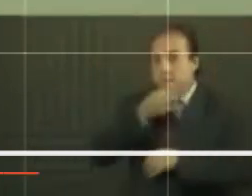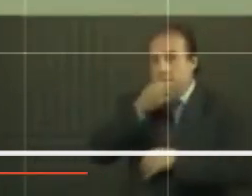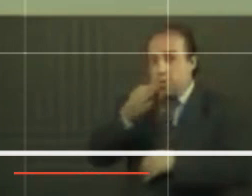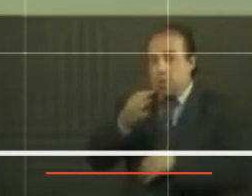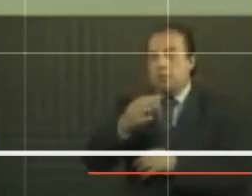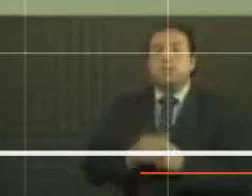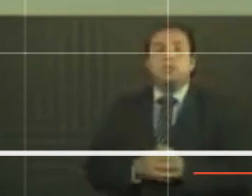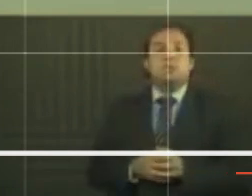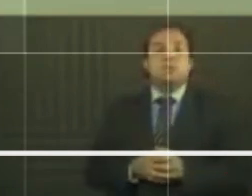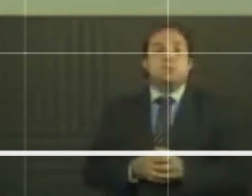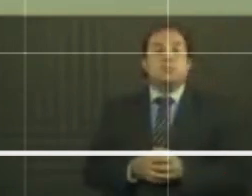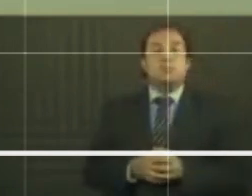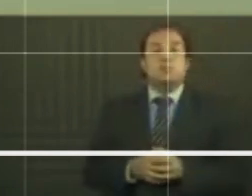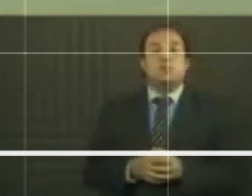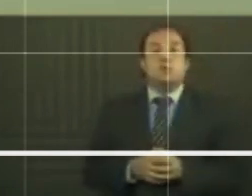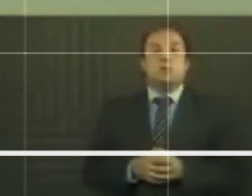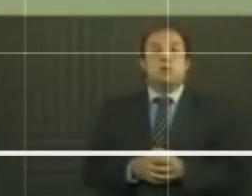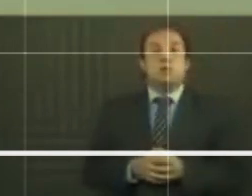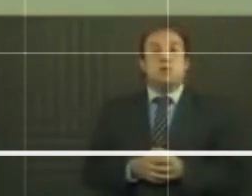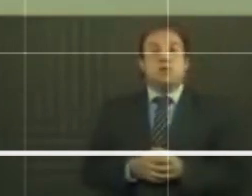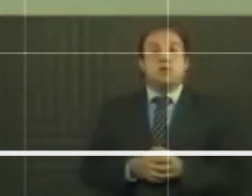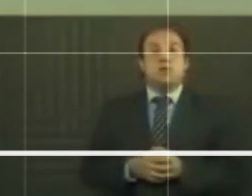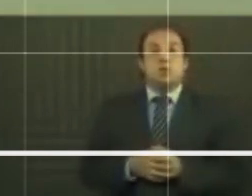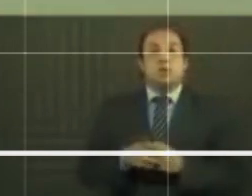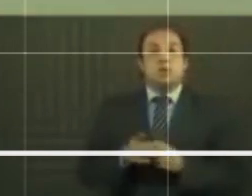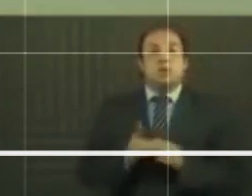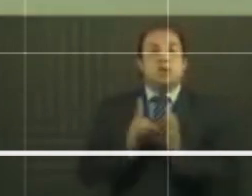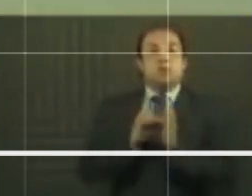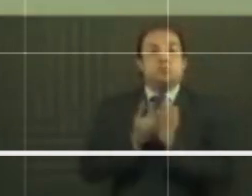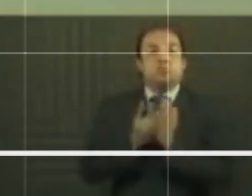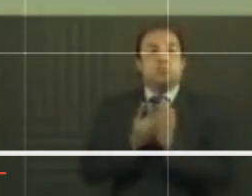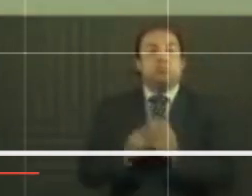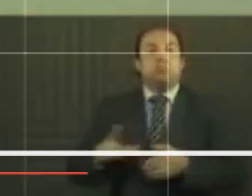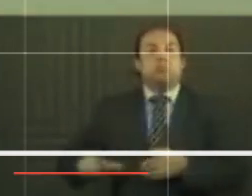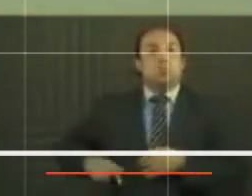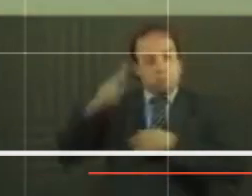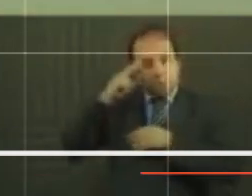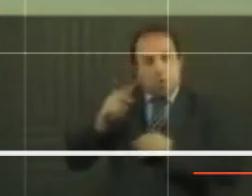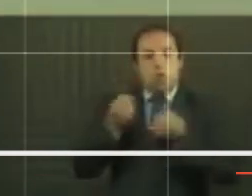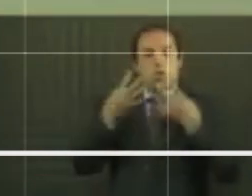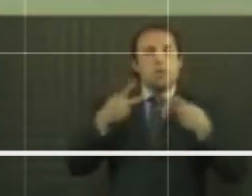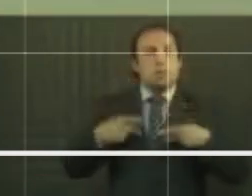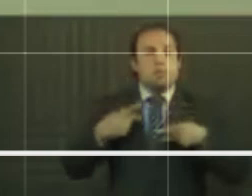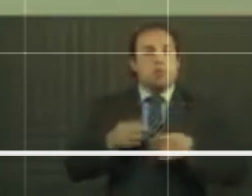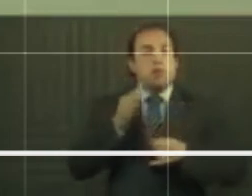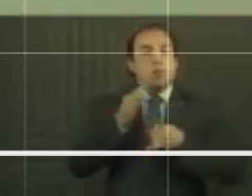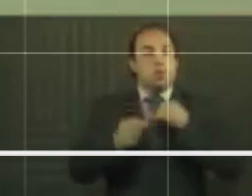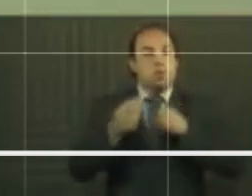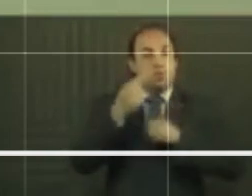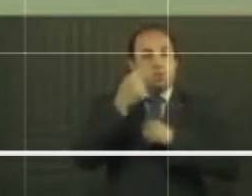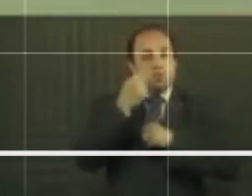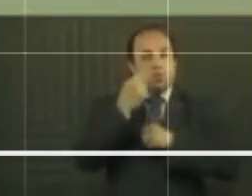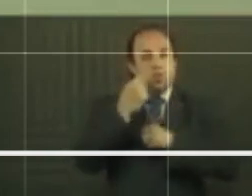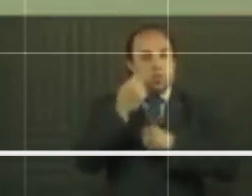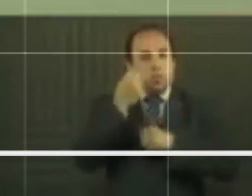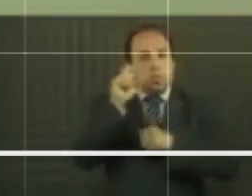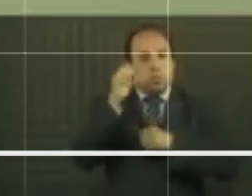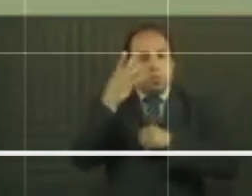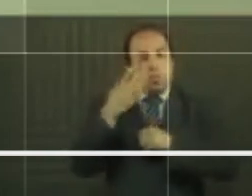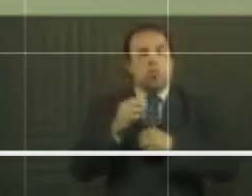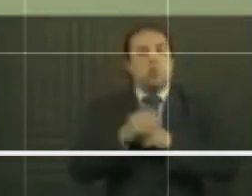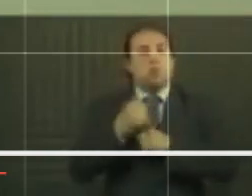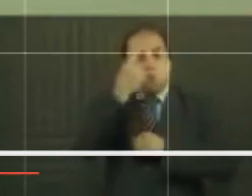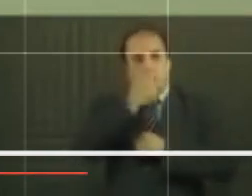el diario El Gobierno de México son datos de cuántas personas en las últimas 24 horas han recibido una prueba